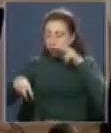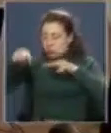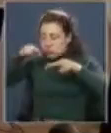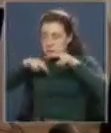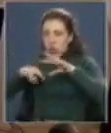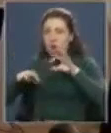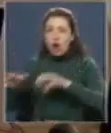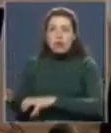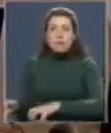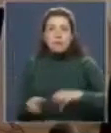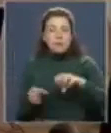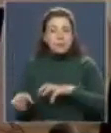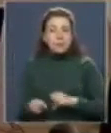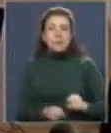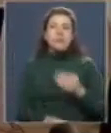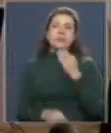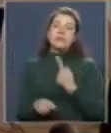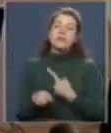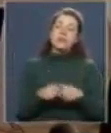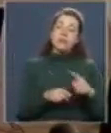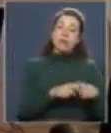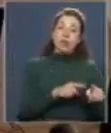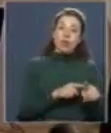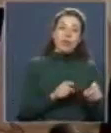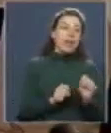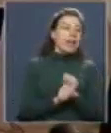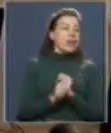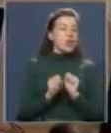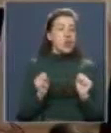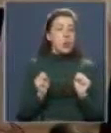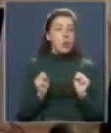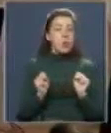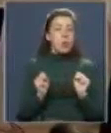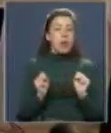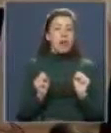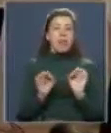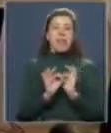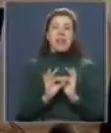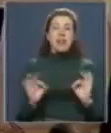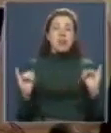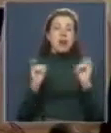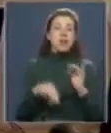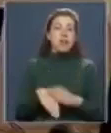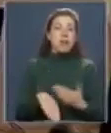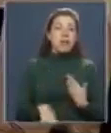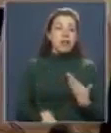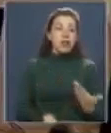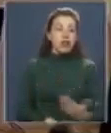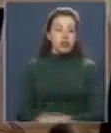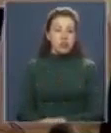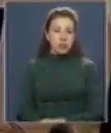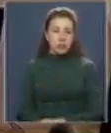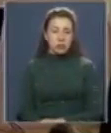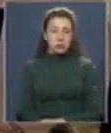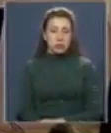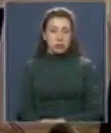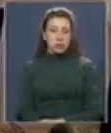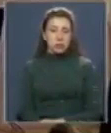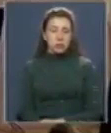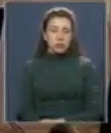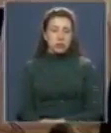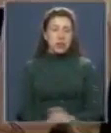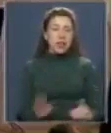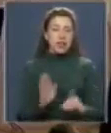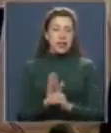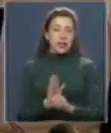o explotación y aquellas otras sustancias que no pueden ser objeto de ningún tipo de concesión. En ese sentido, el